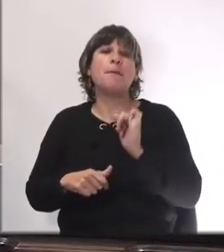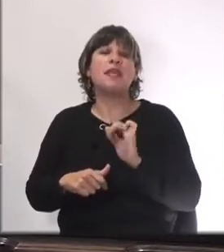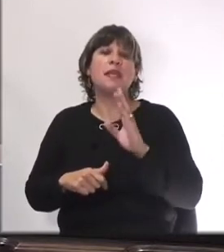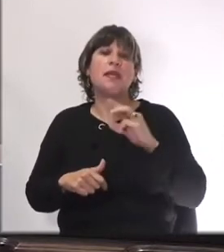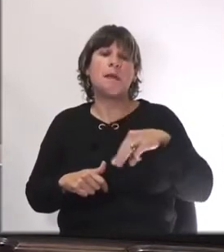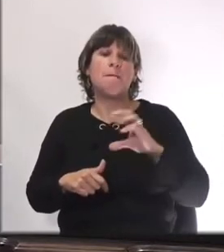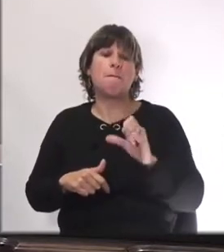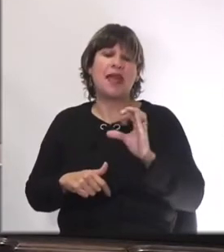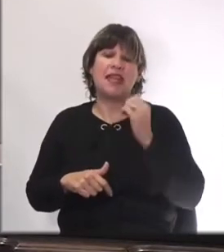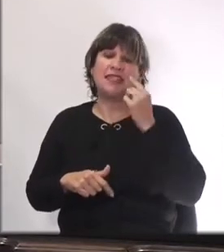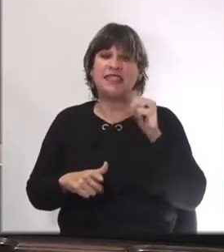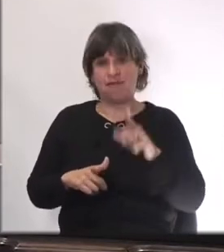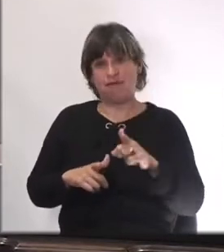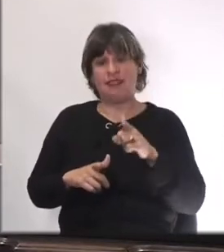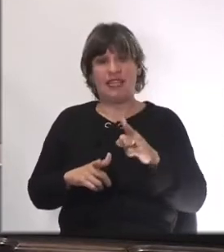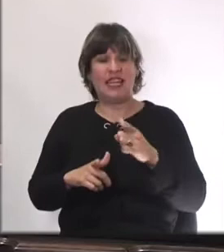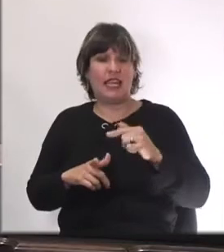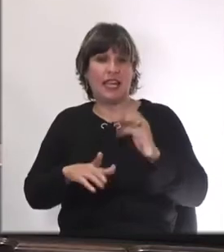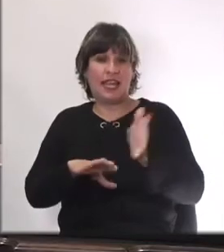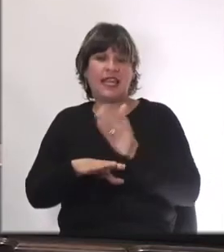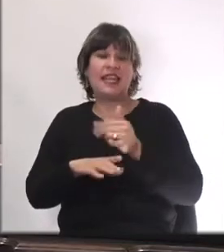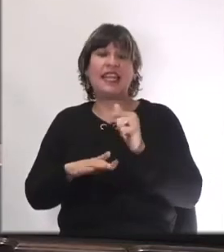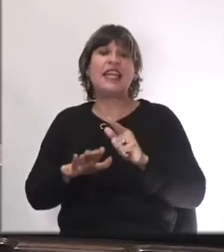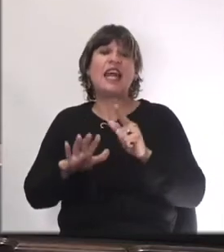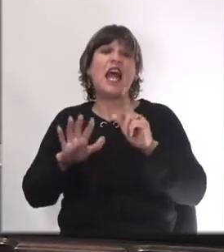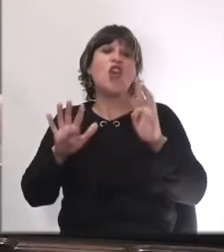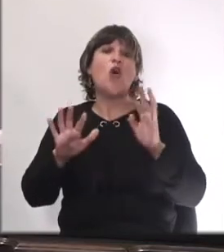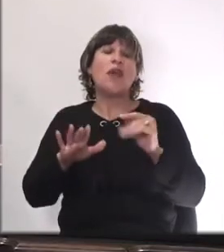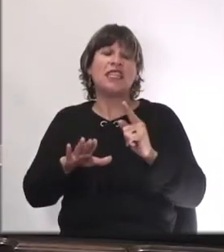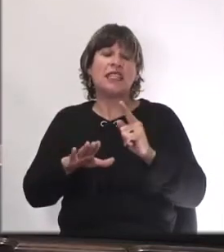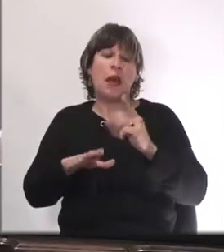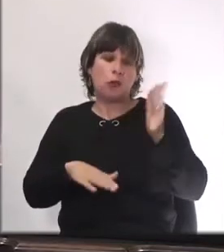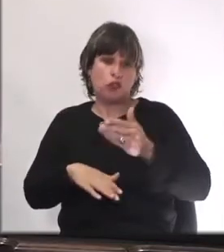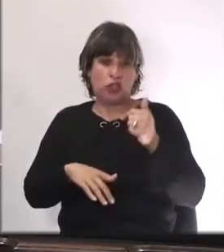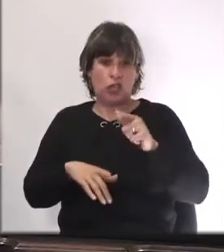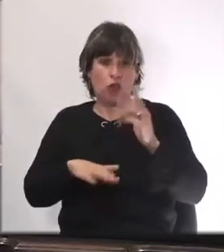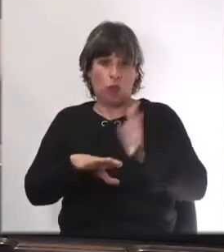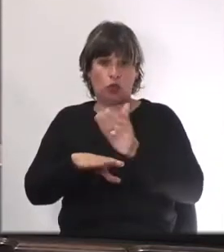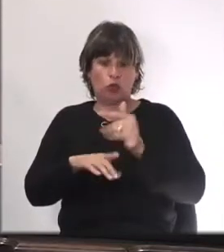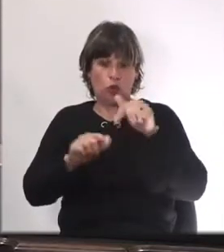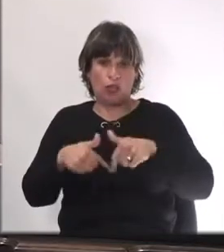el 90% de este país, cayeron, según